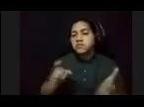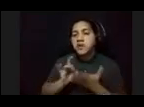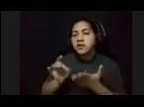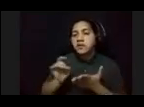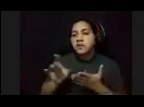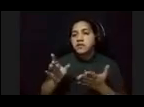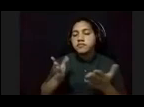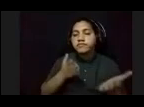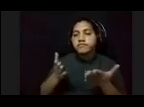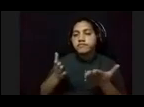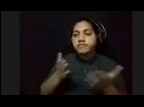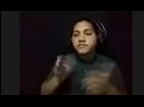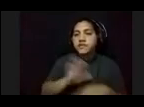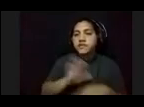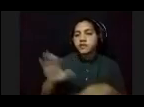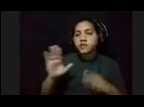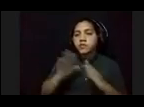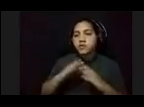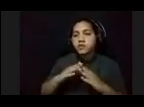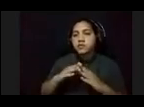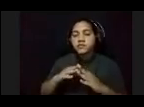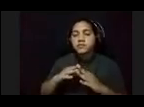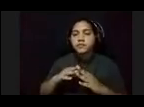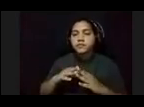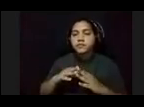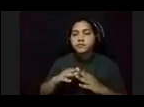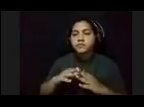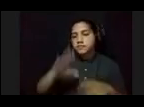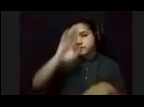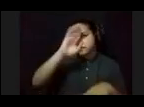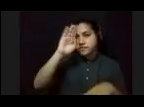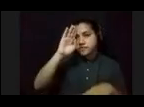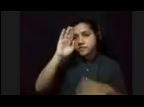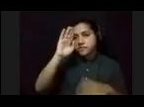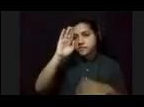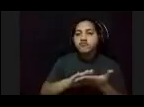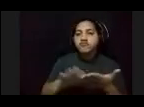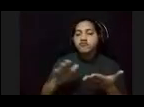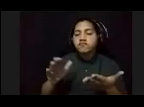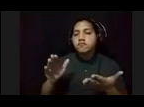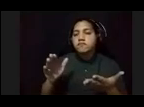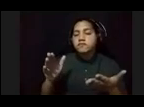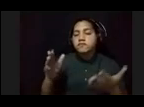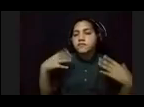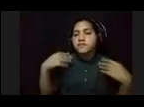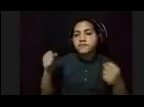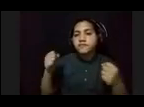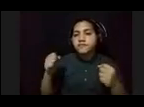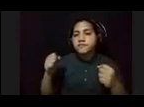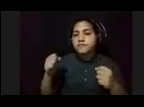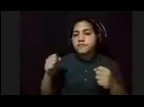atendidas a domicilio. El Hospital de Higiene del Picadero duró tan solo 7